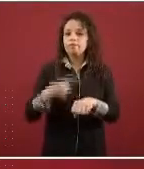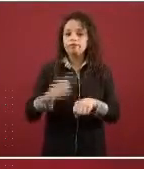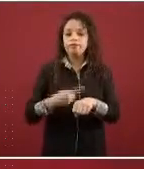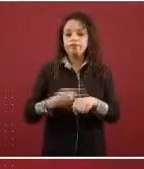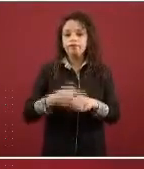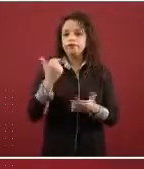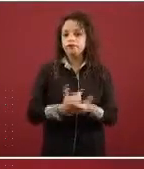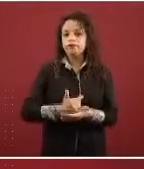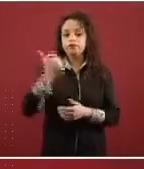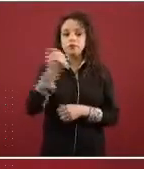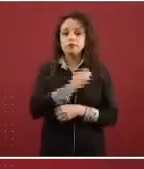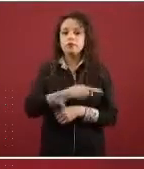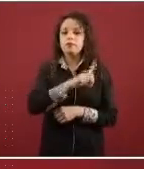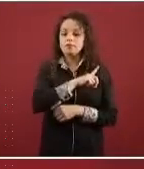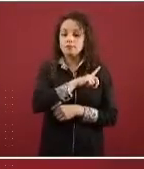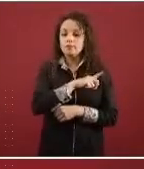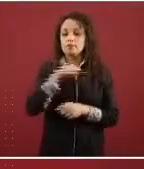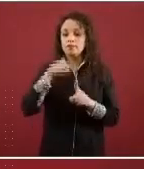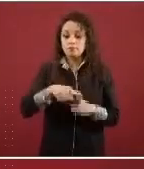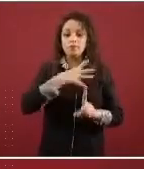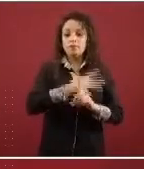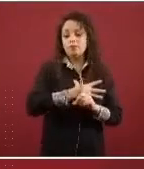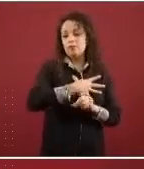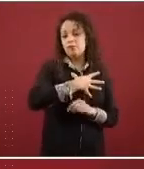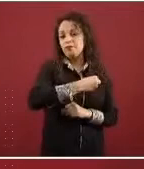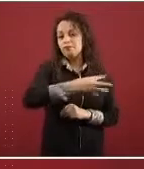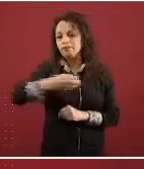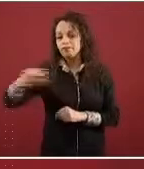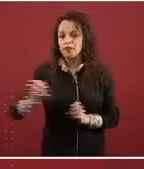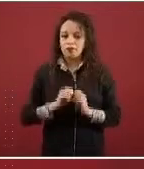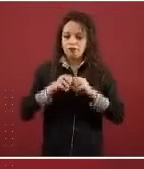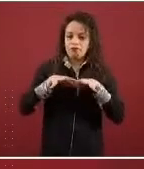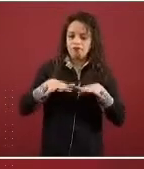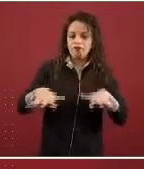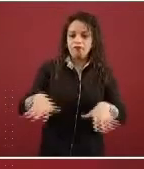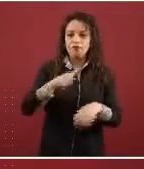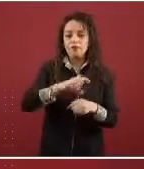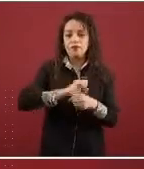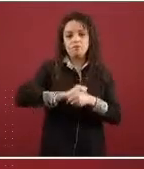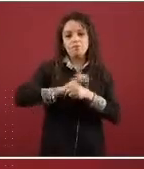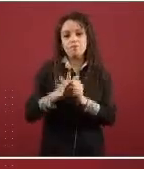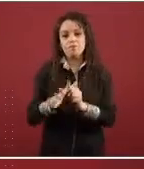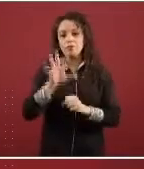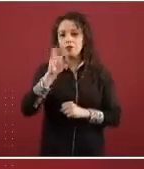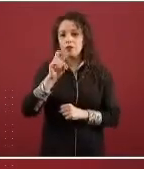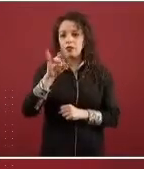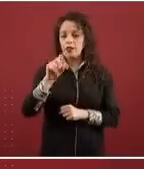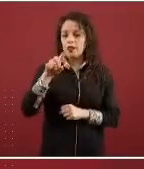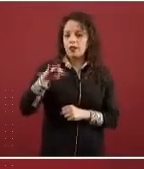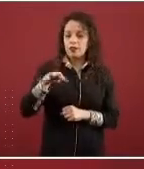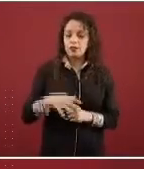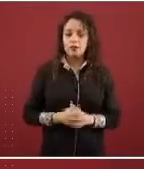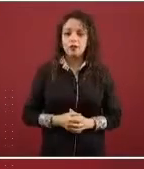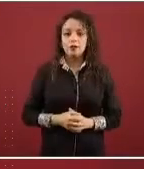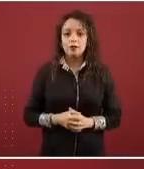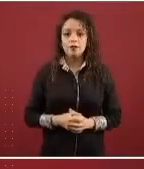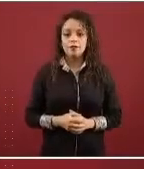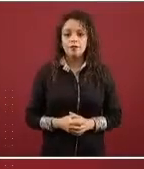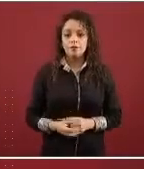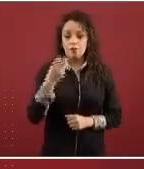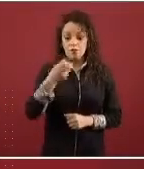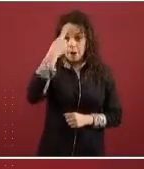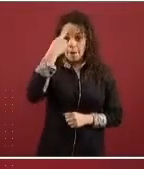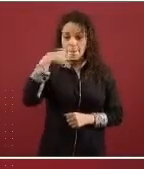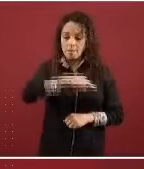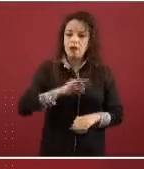mayor a la epidemia de enfermedad generada por el virus COVID-19, por lo que, con el afán de